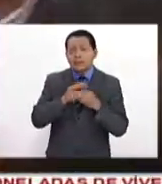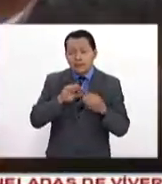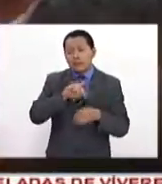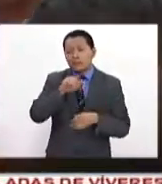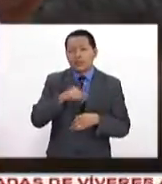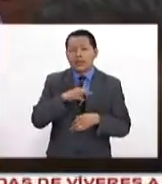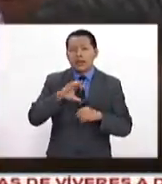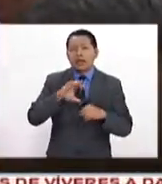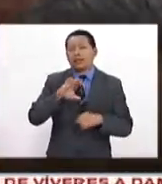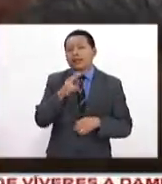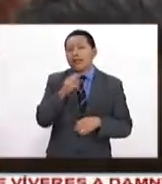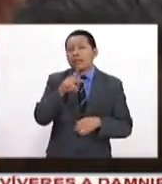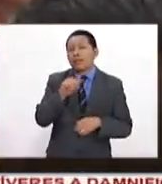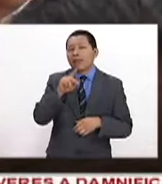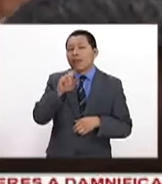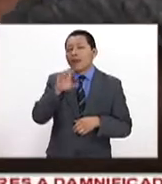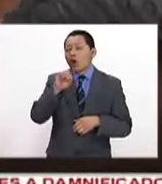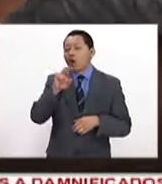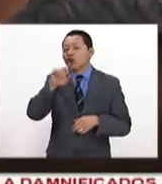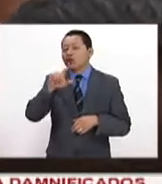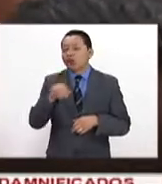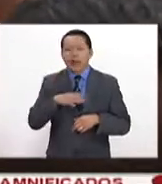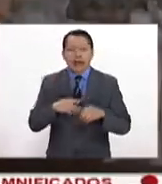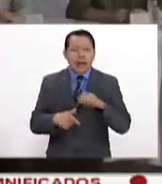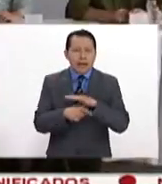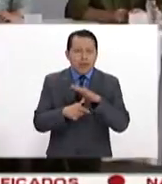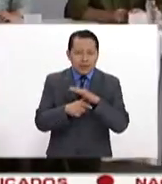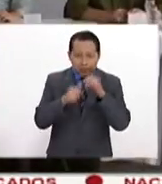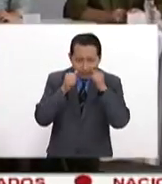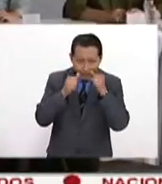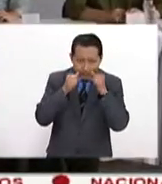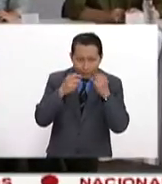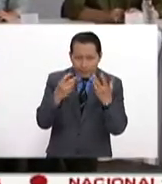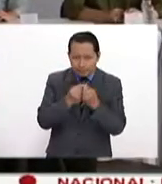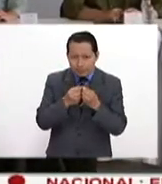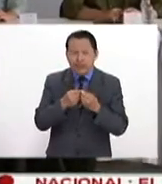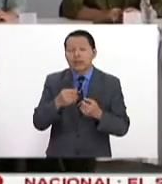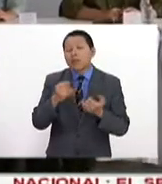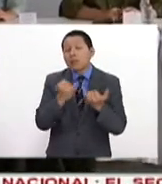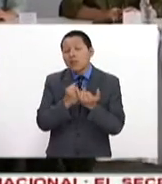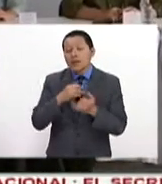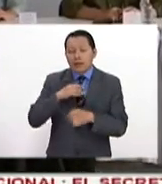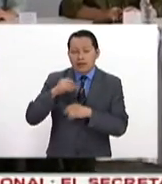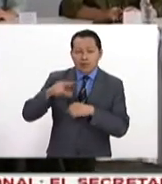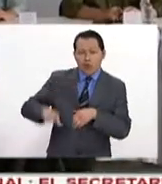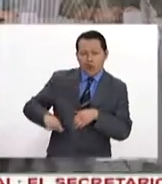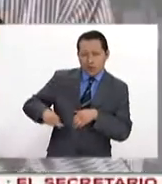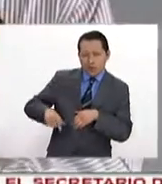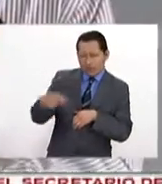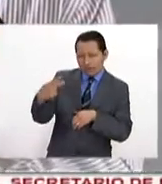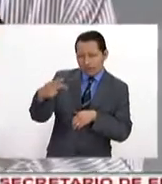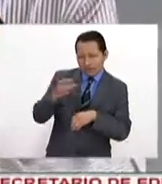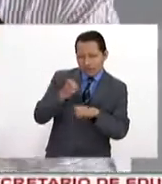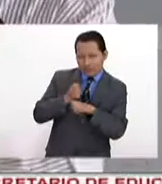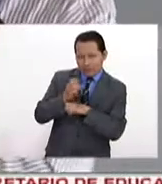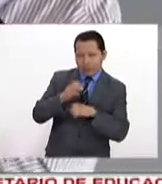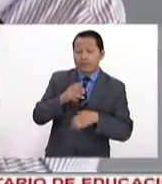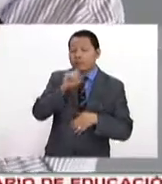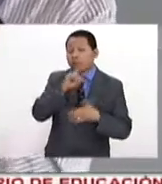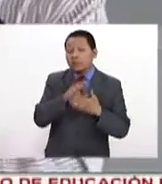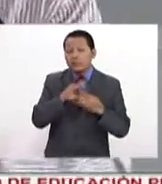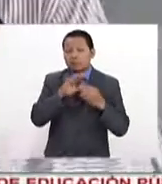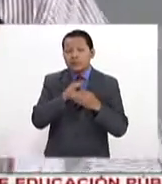de Corzo, donde se reunió con su gabinete que atiende la emergencia, además de autoridades locales. Informó que se